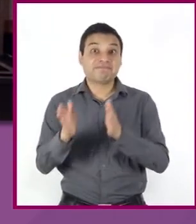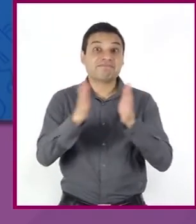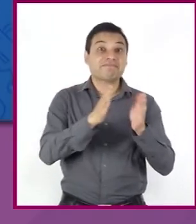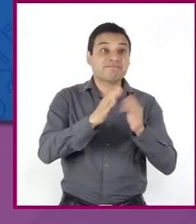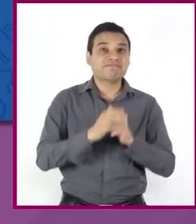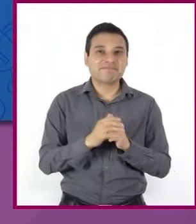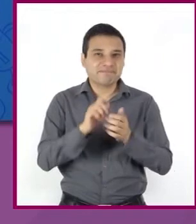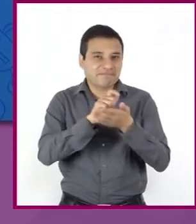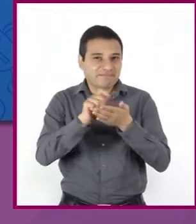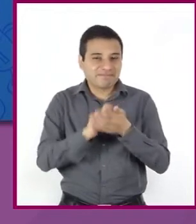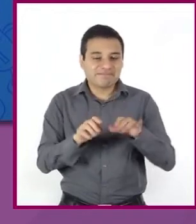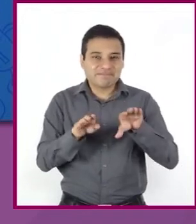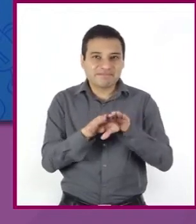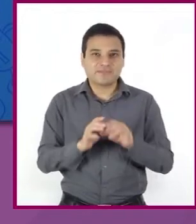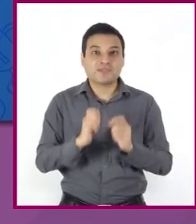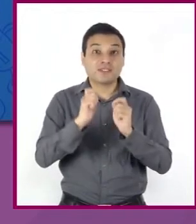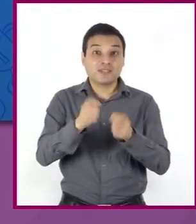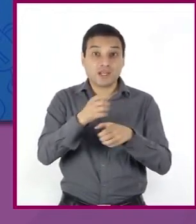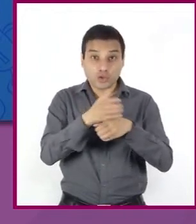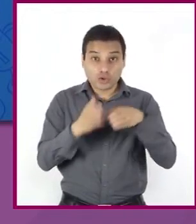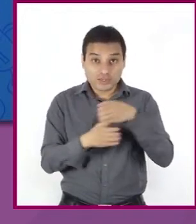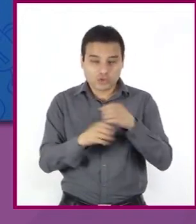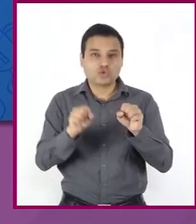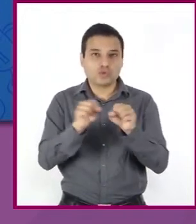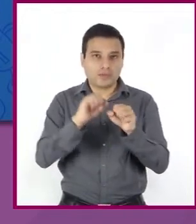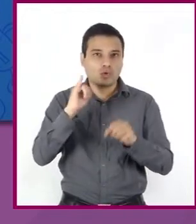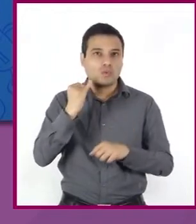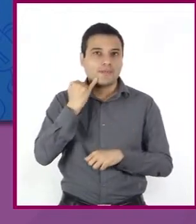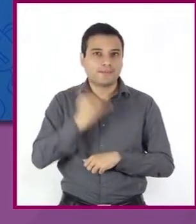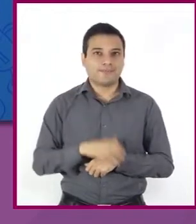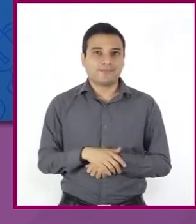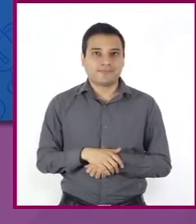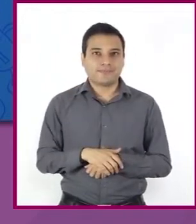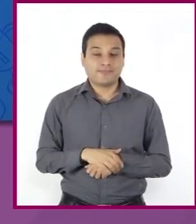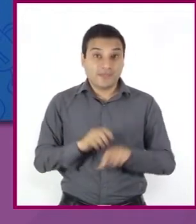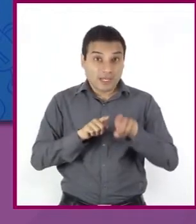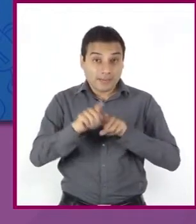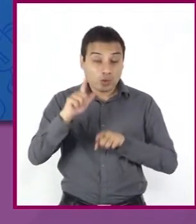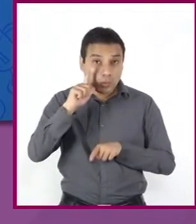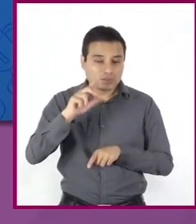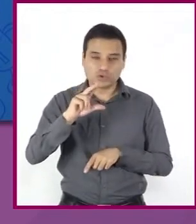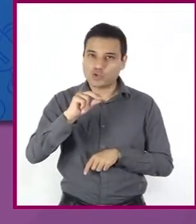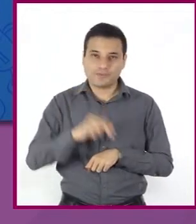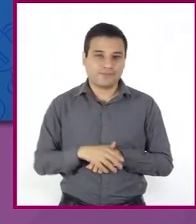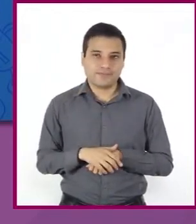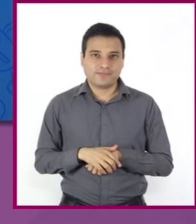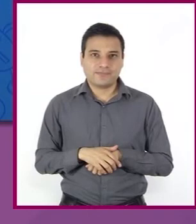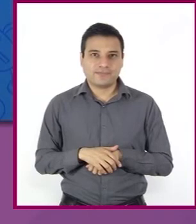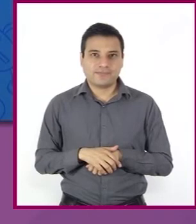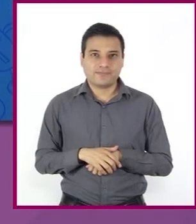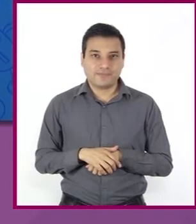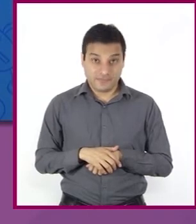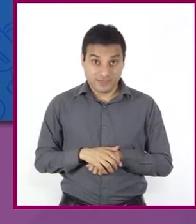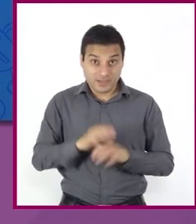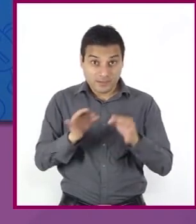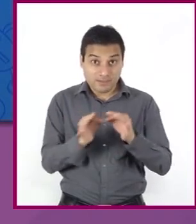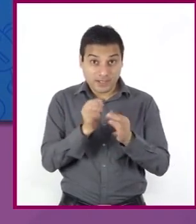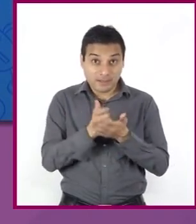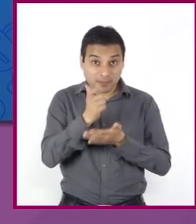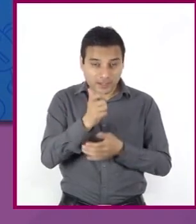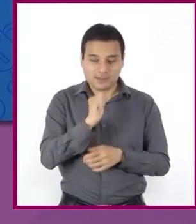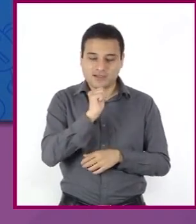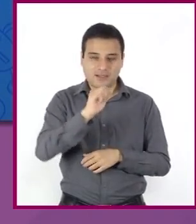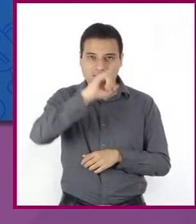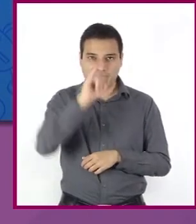Mr. Joyce. Dejo mis bienes a mi sobrino Juan, no a mi hermano Luis. Tampoco jamás se pagará la cuenta al